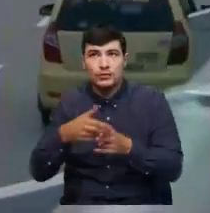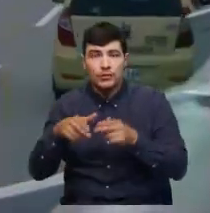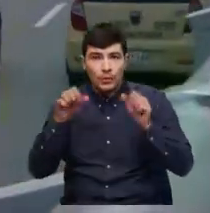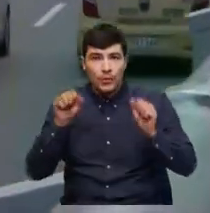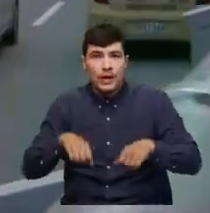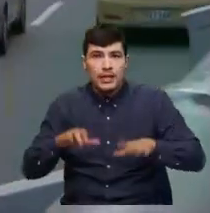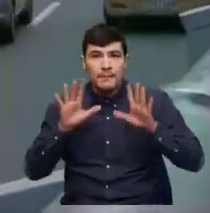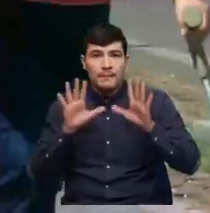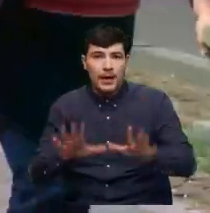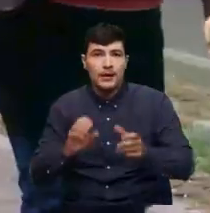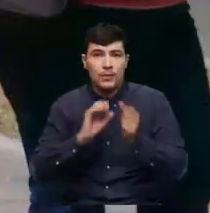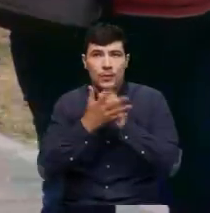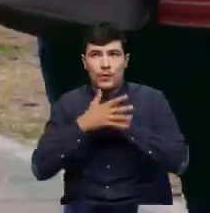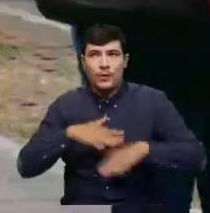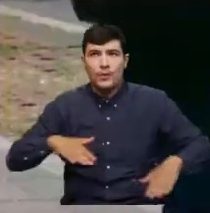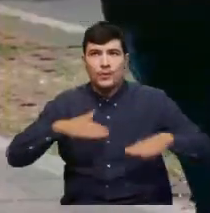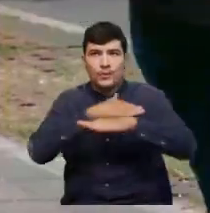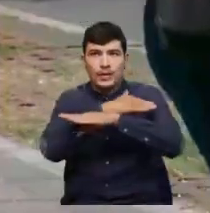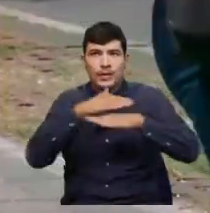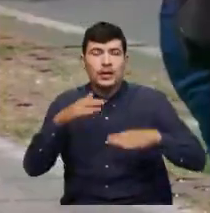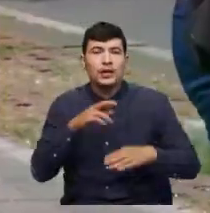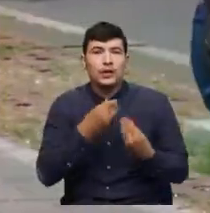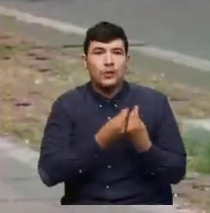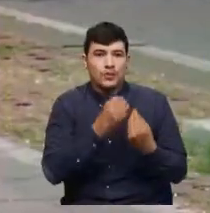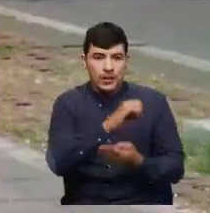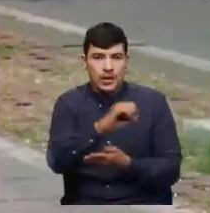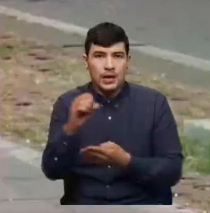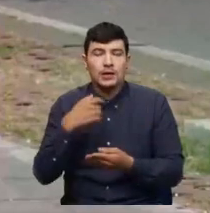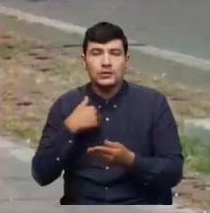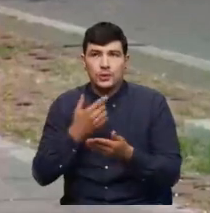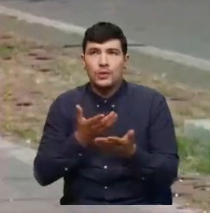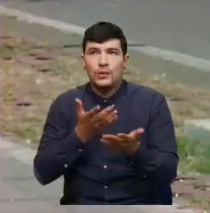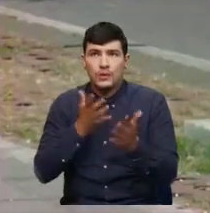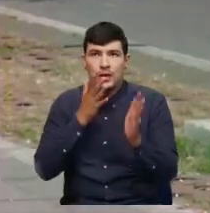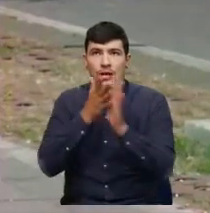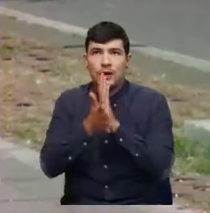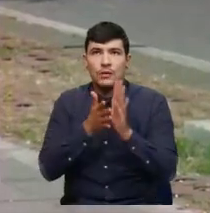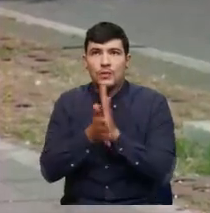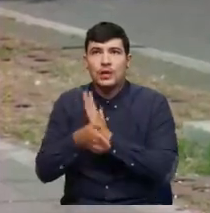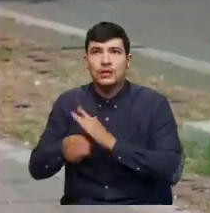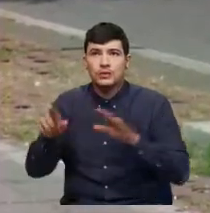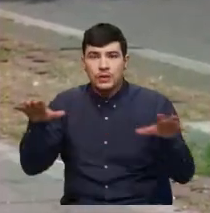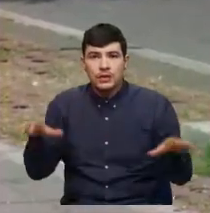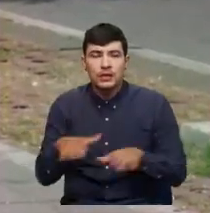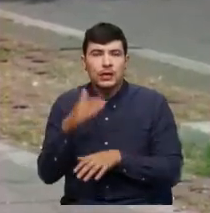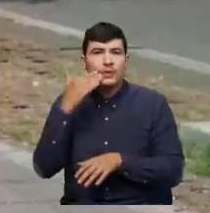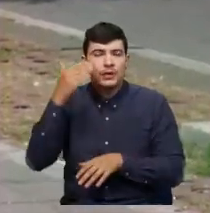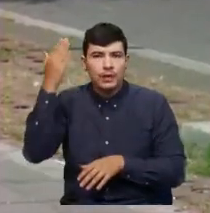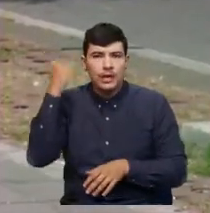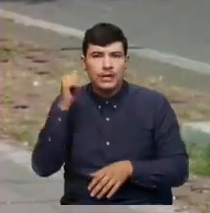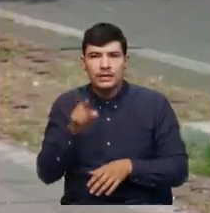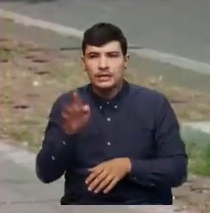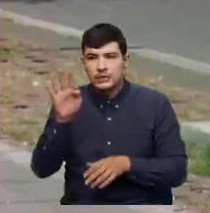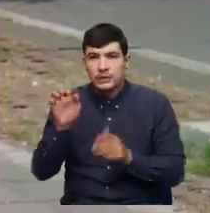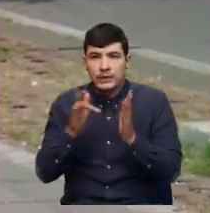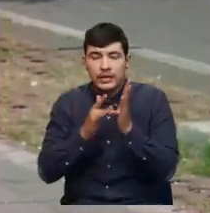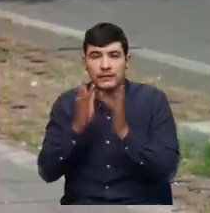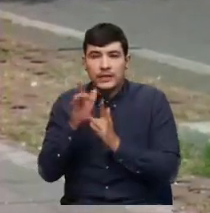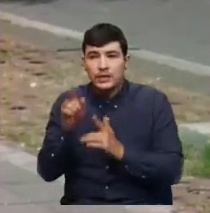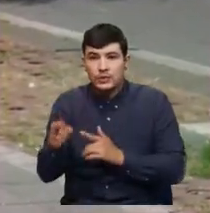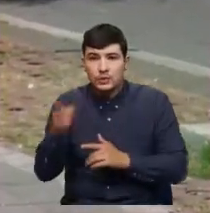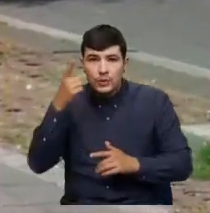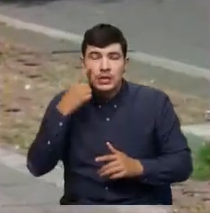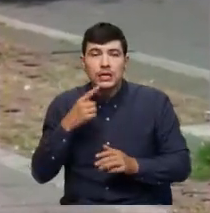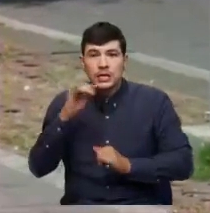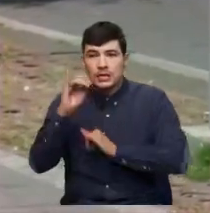viales. Compañeros, les cuento que esta actividad se tenía prevista para el pasado 19 de abril, que fue el Día Internacional